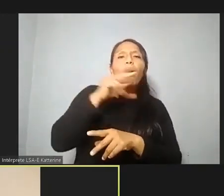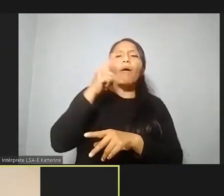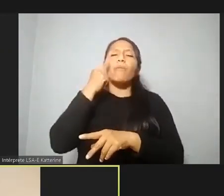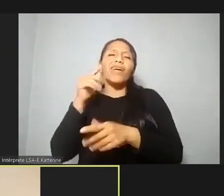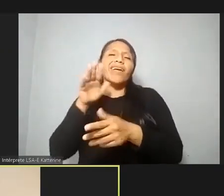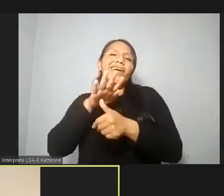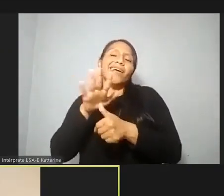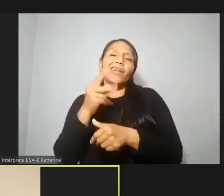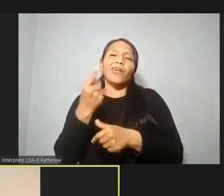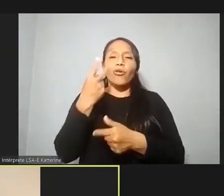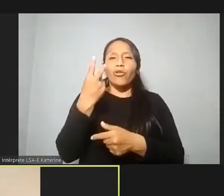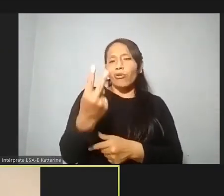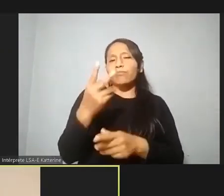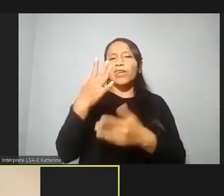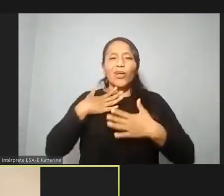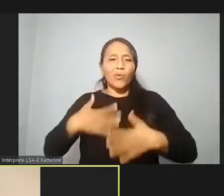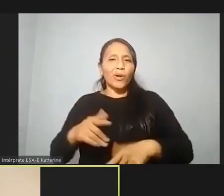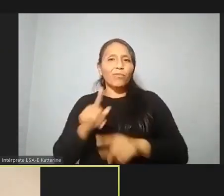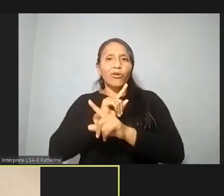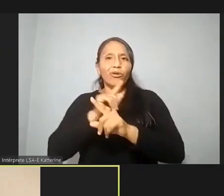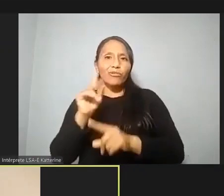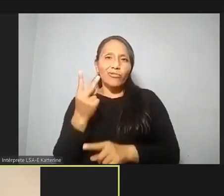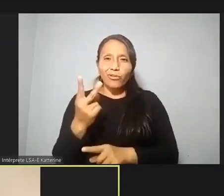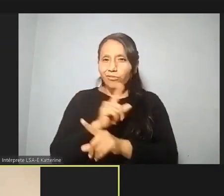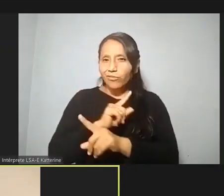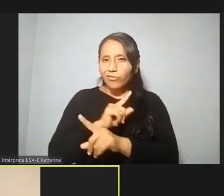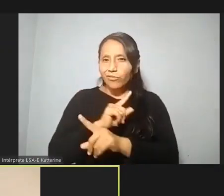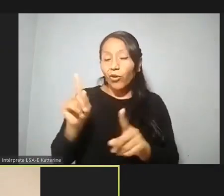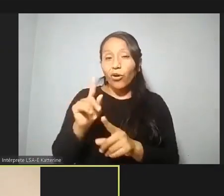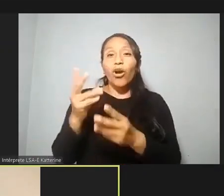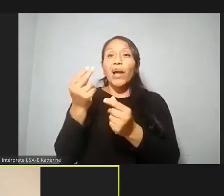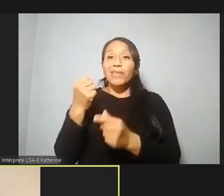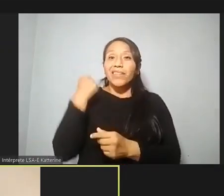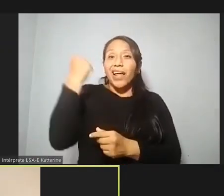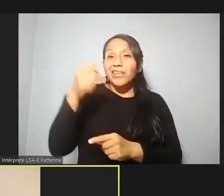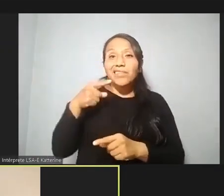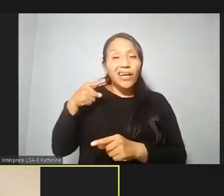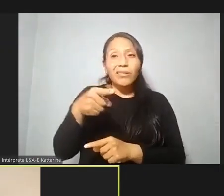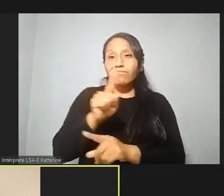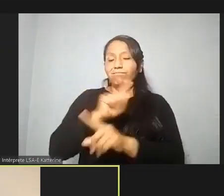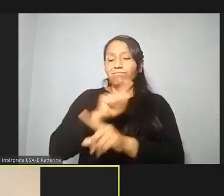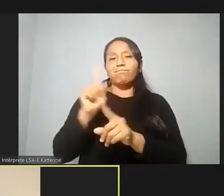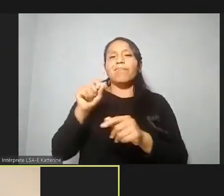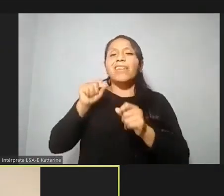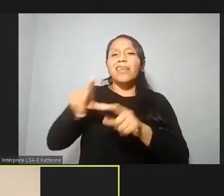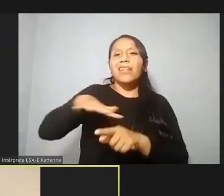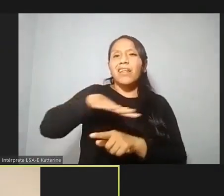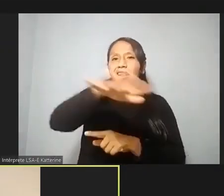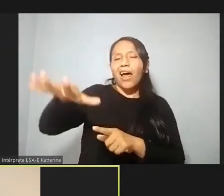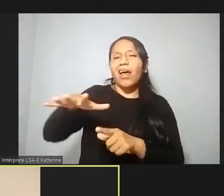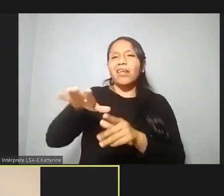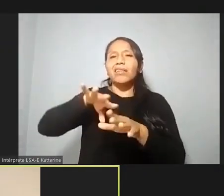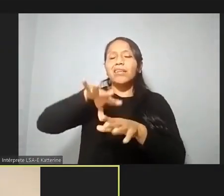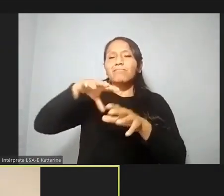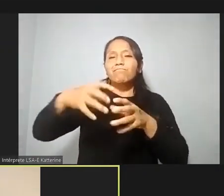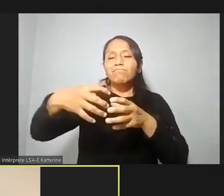del cuerpo. No capitalista, desde la territorialidad, desde la sectorialidad y, por